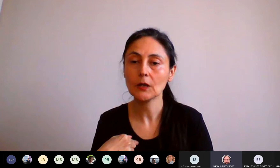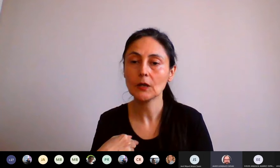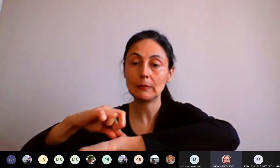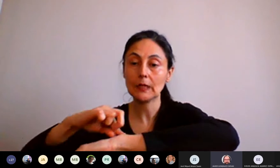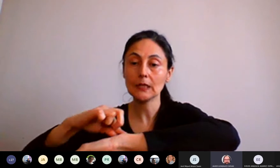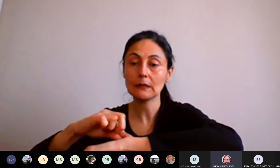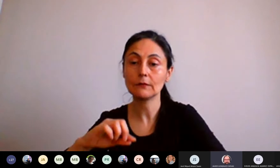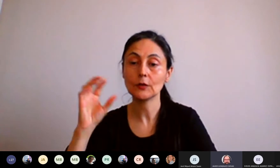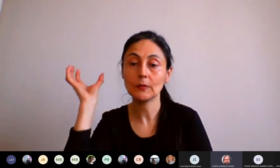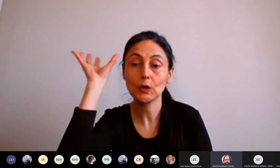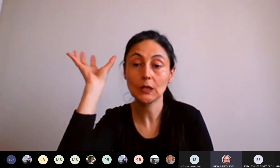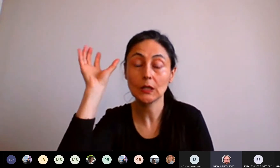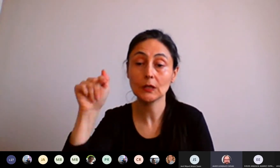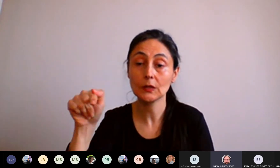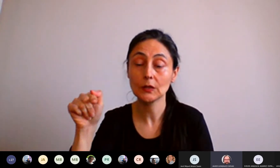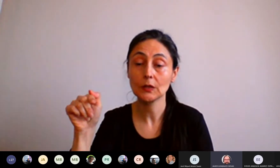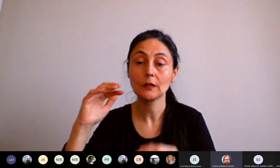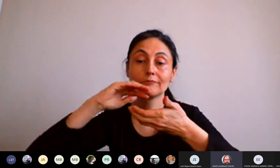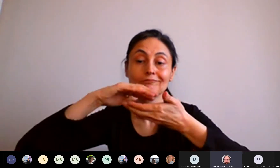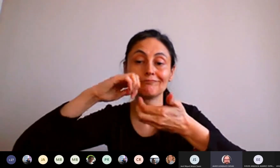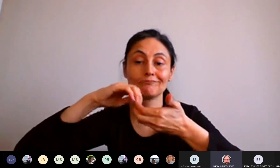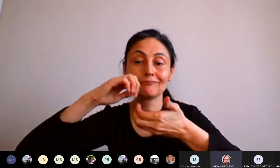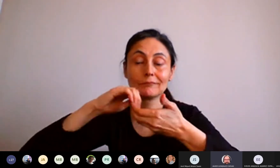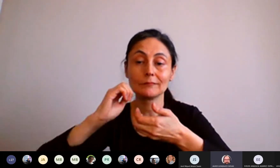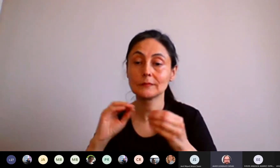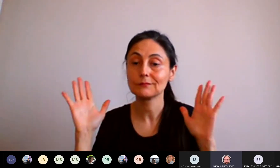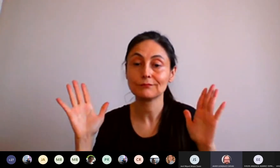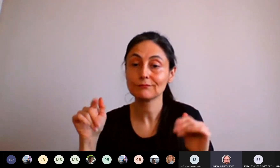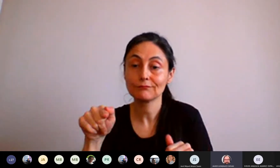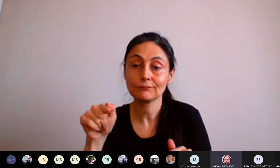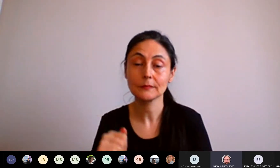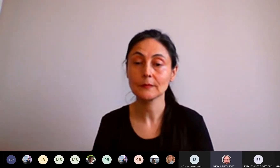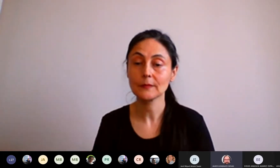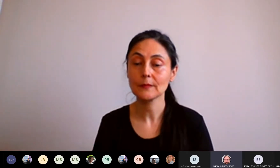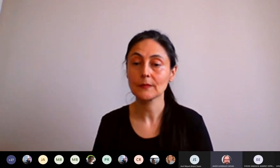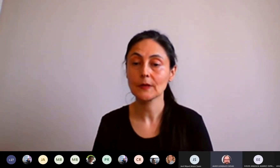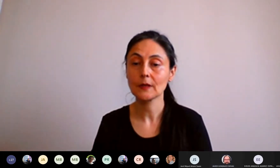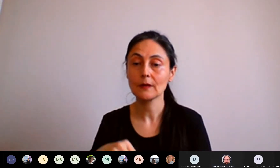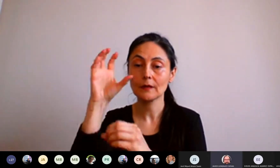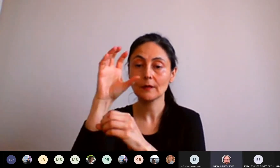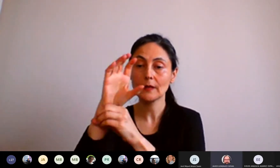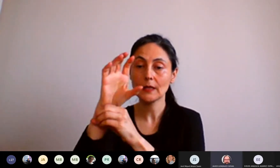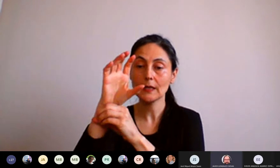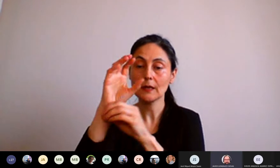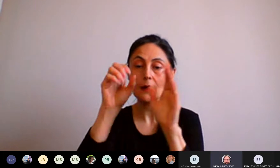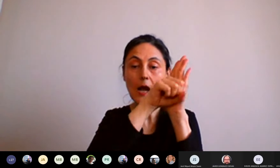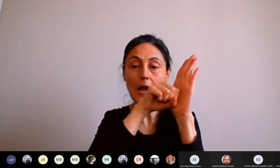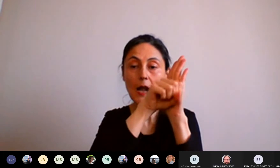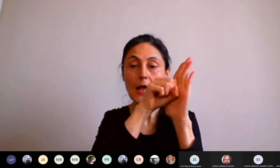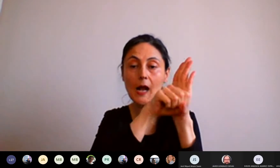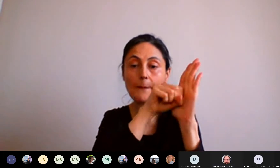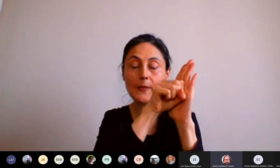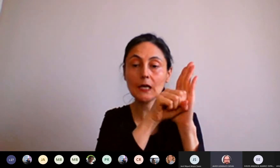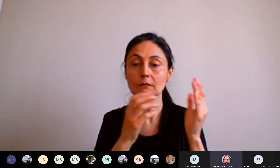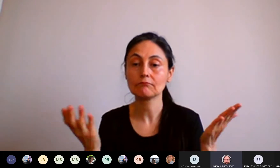ahí algo pasó ahí con el permiso de mi cámara. No sé.